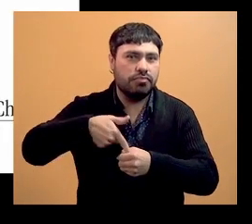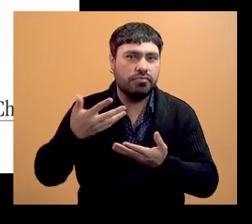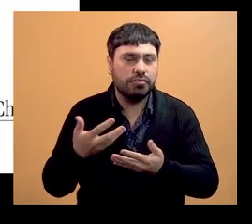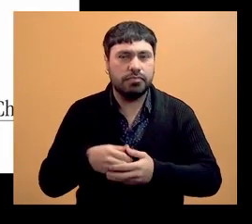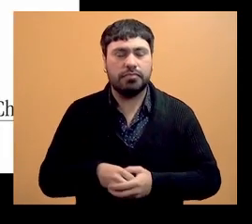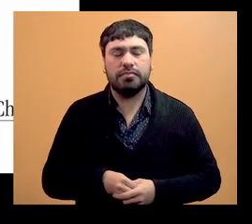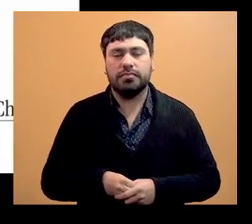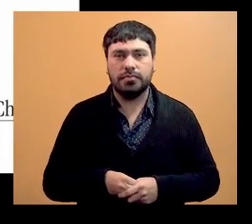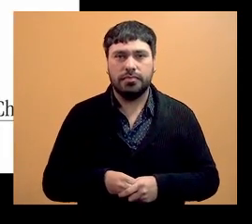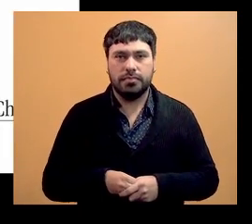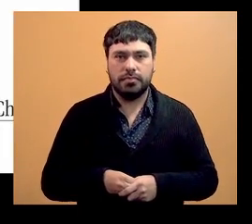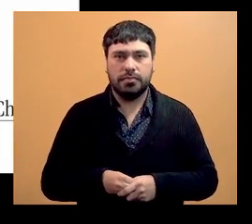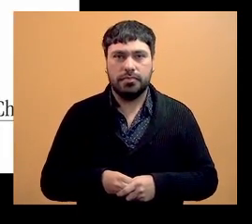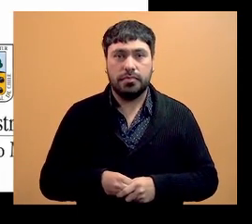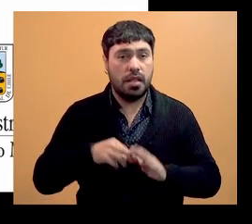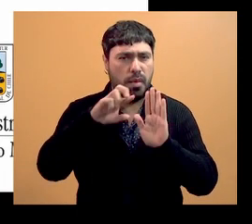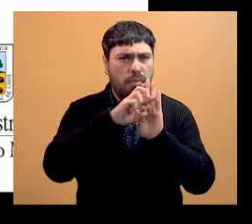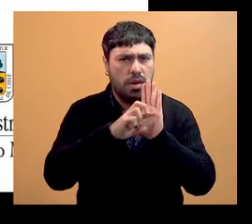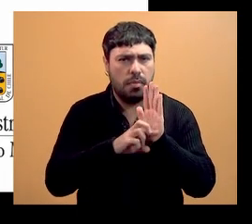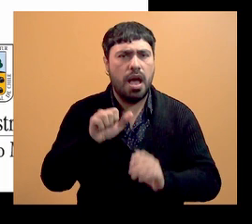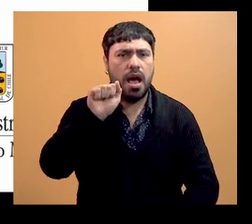misión. El programa Apolo termina en